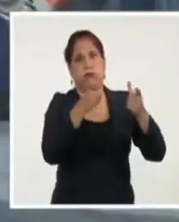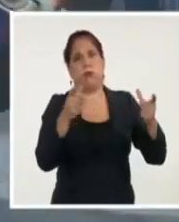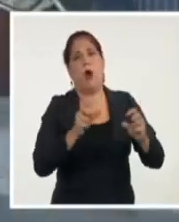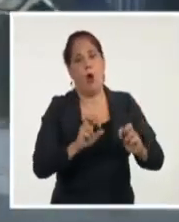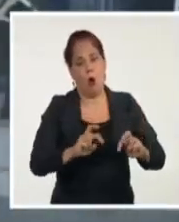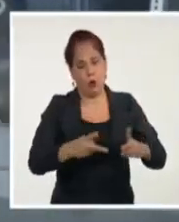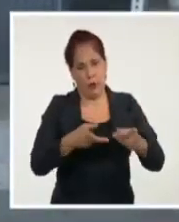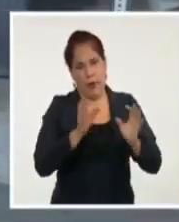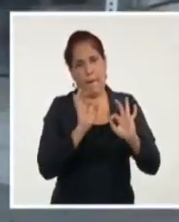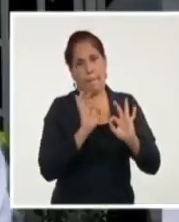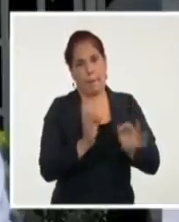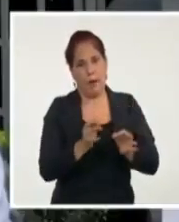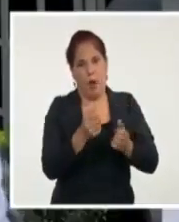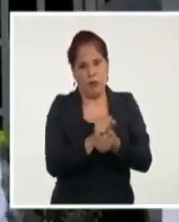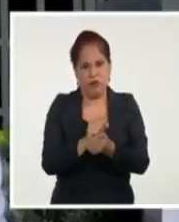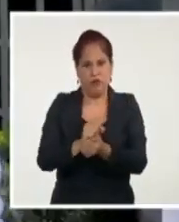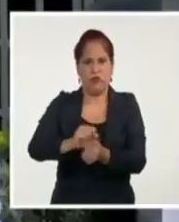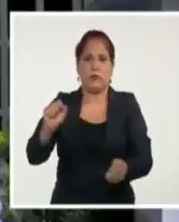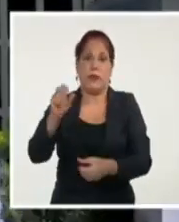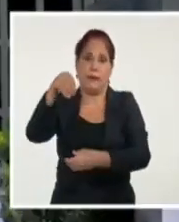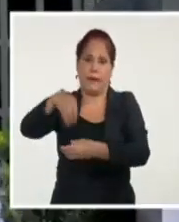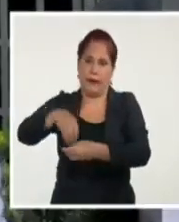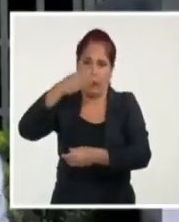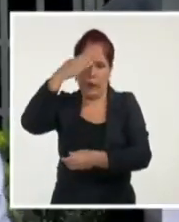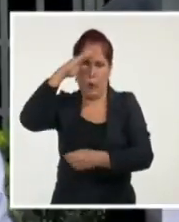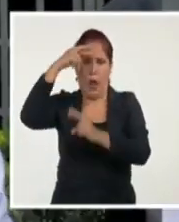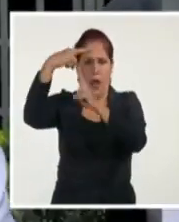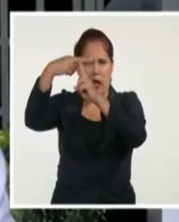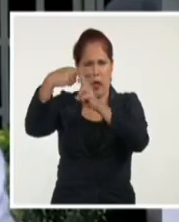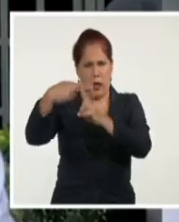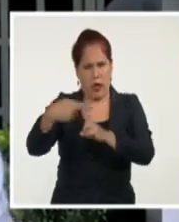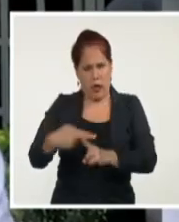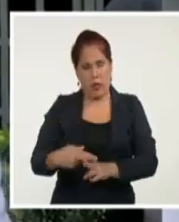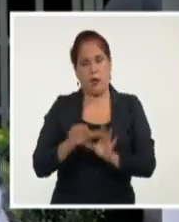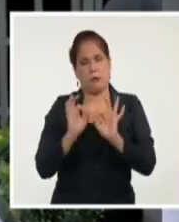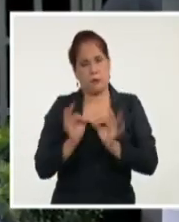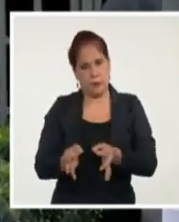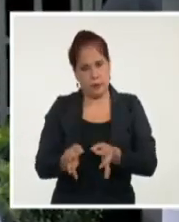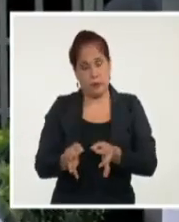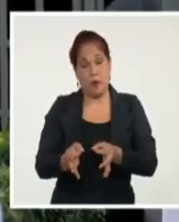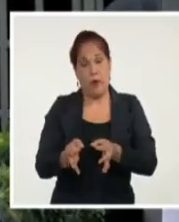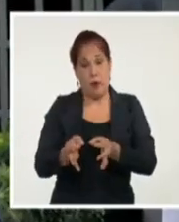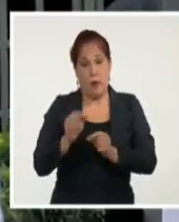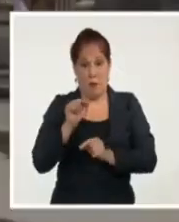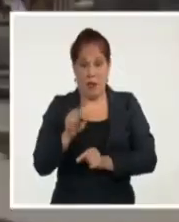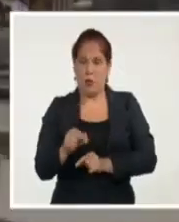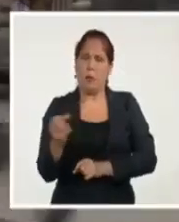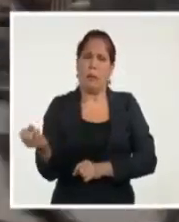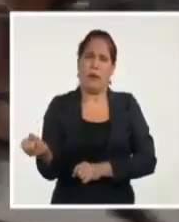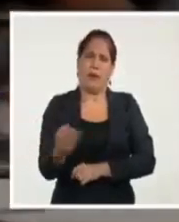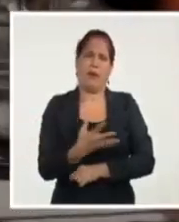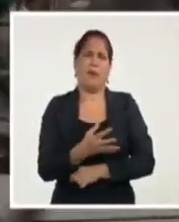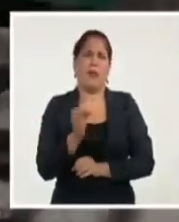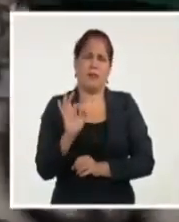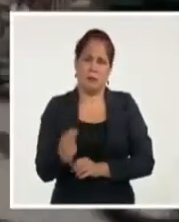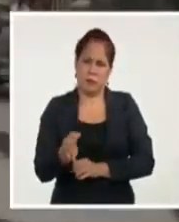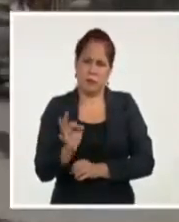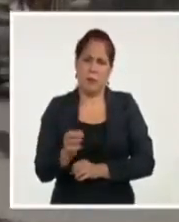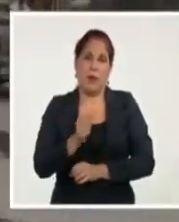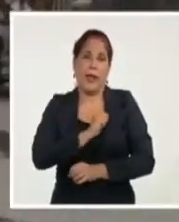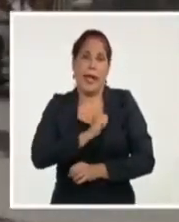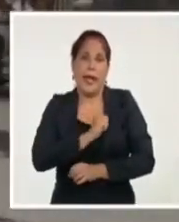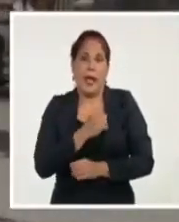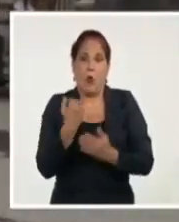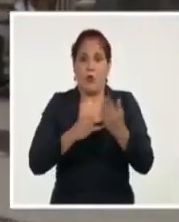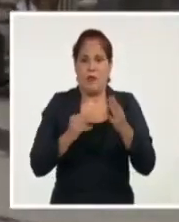el tema del terrorismo de Estado y la lista unilateral de la nación norteña, una mentira usada como justificación